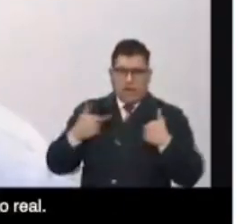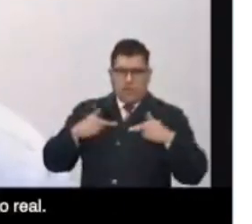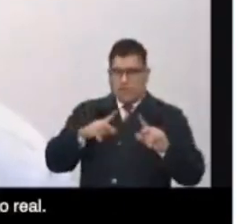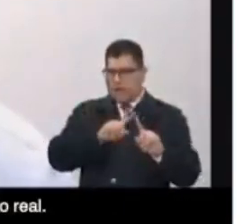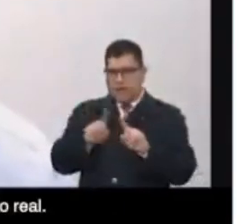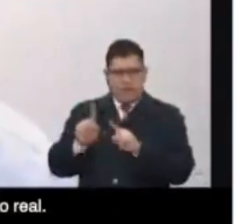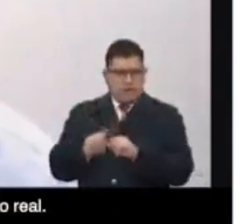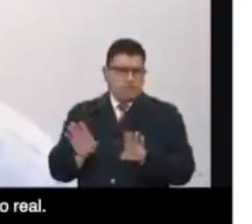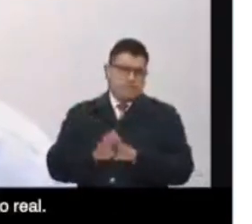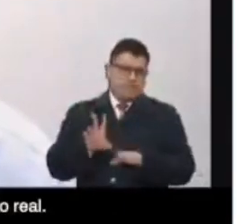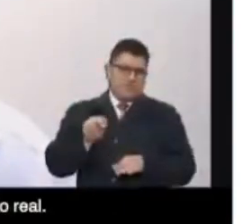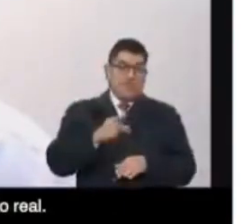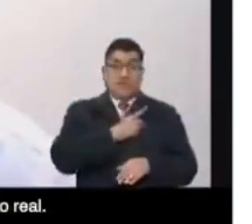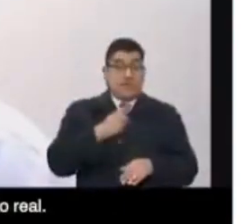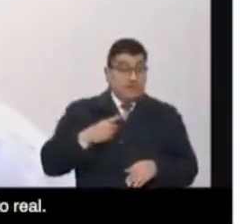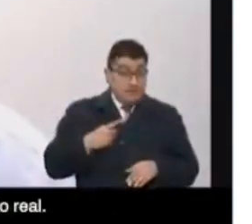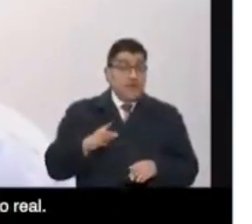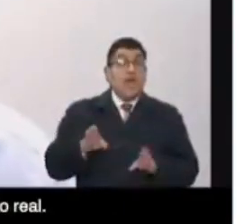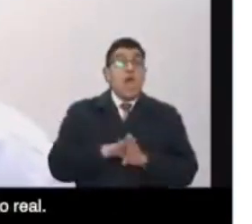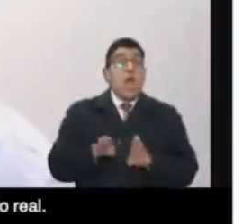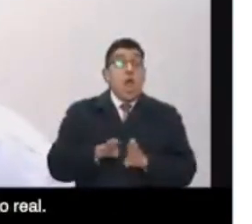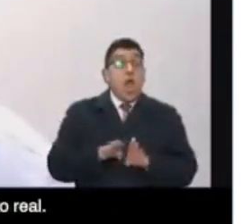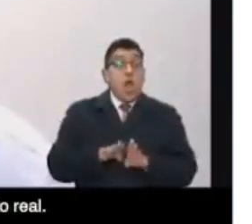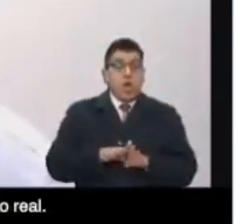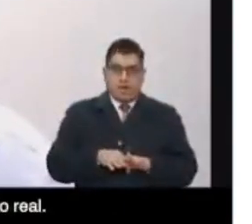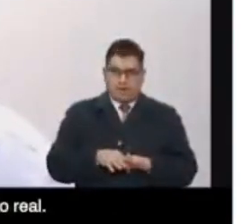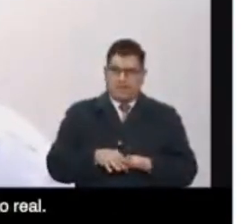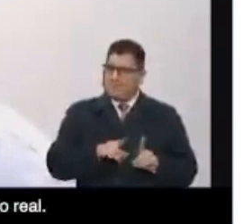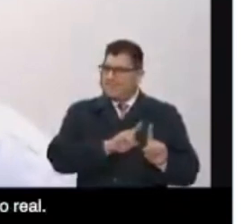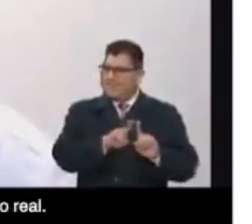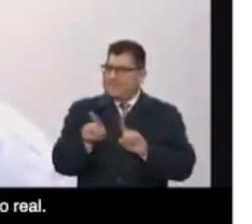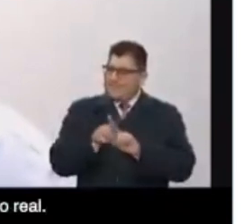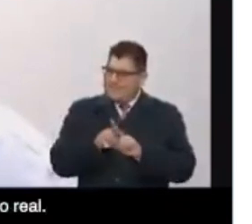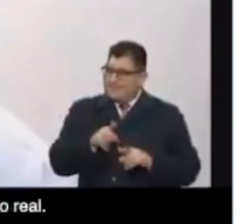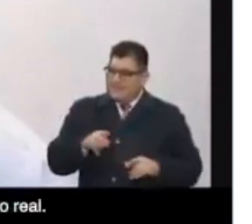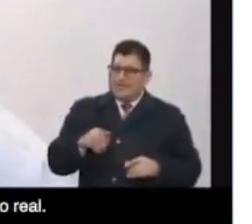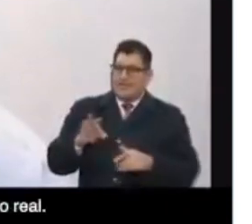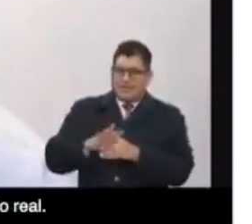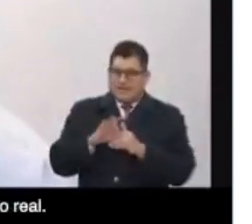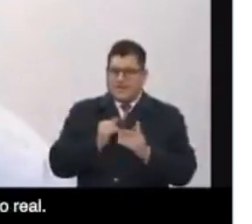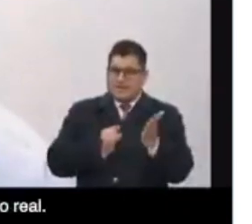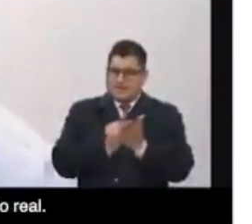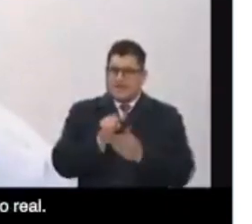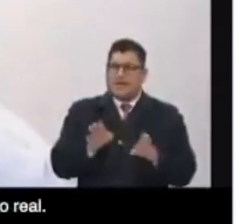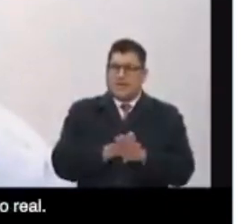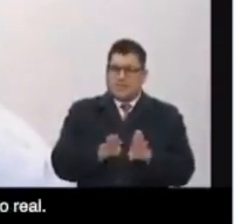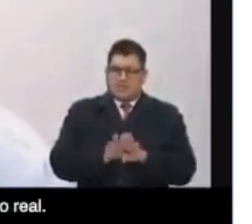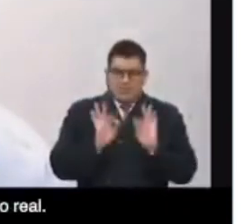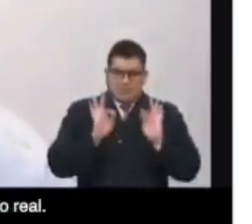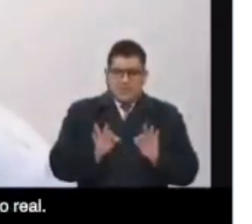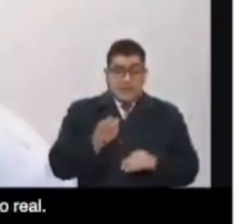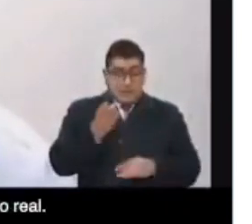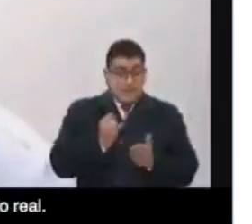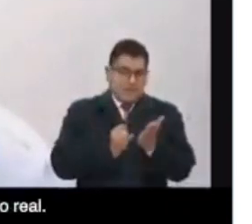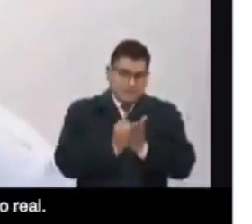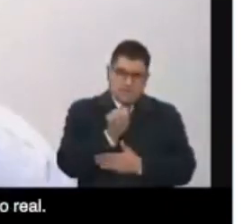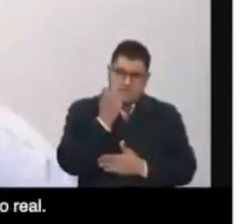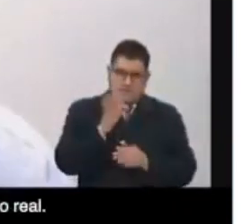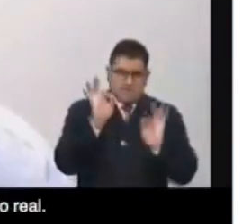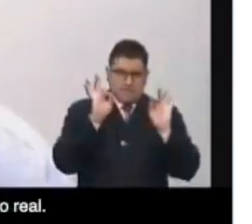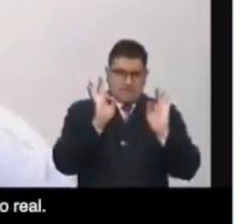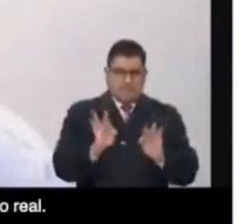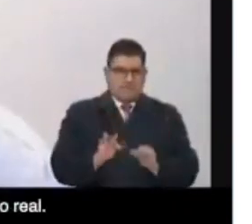hay que esperarnos al veredicto de las urnas s es el veredicto real